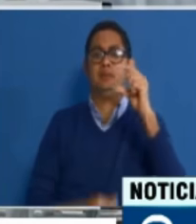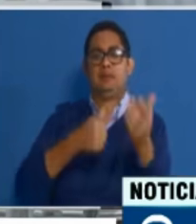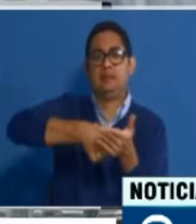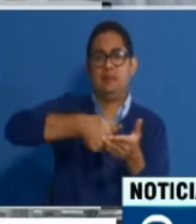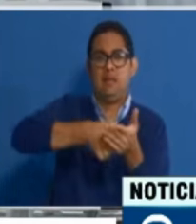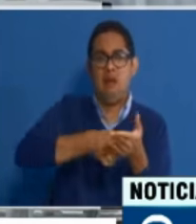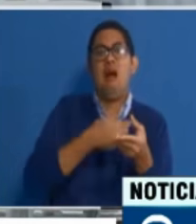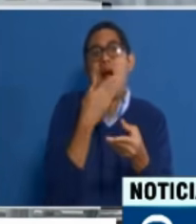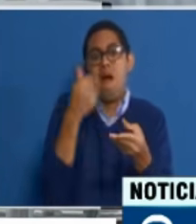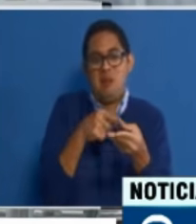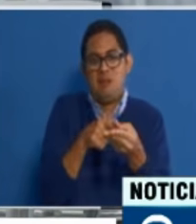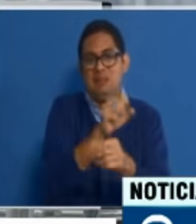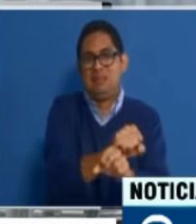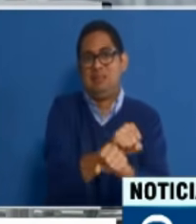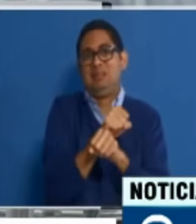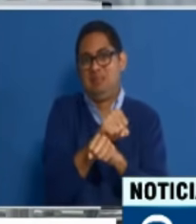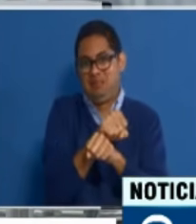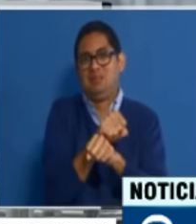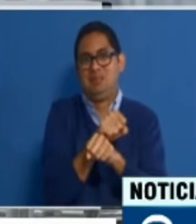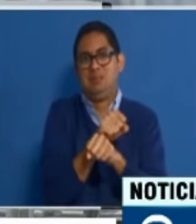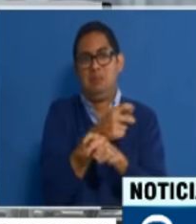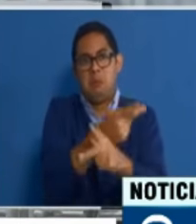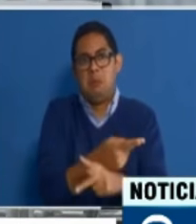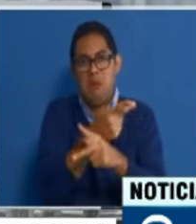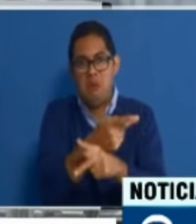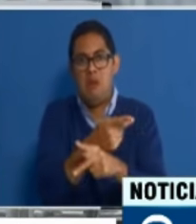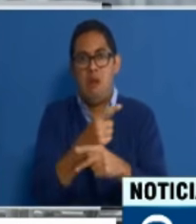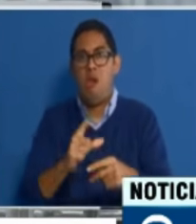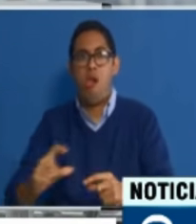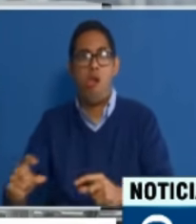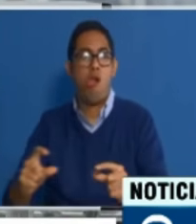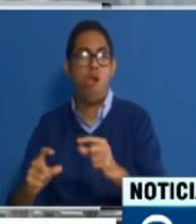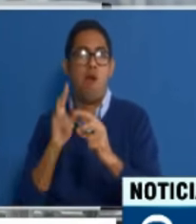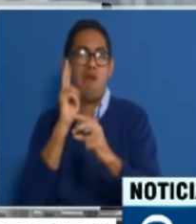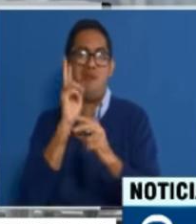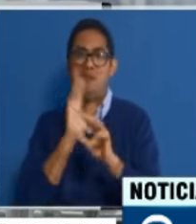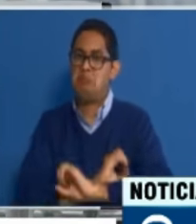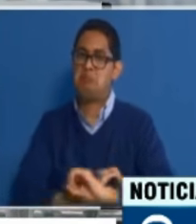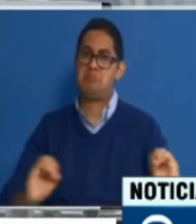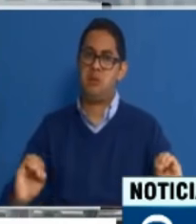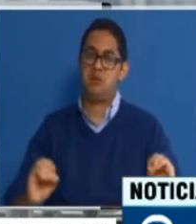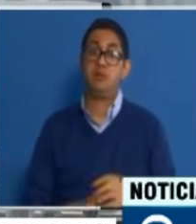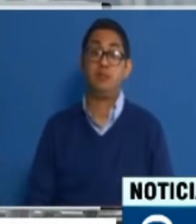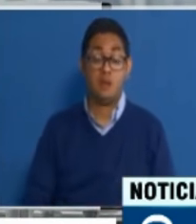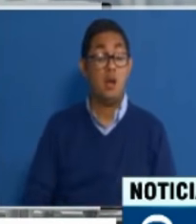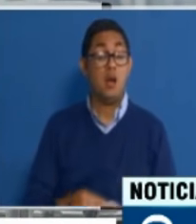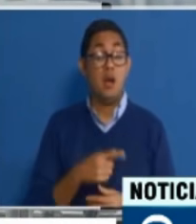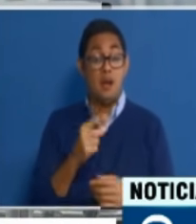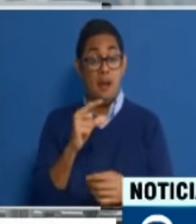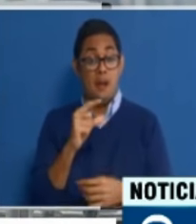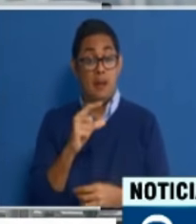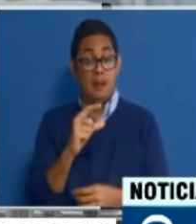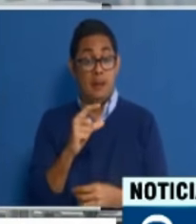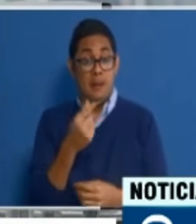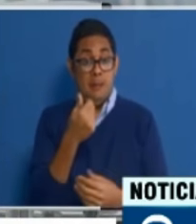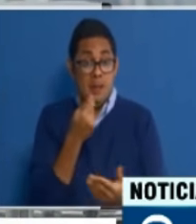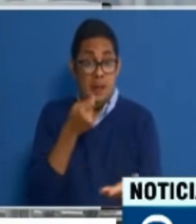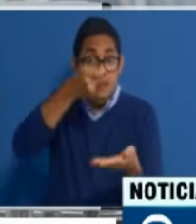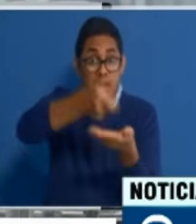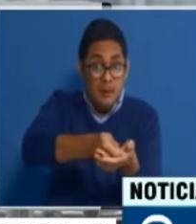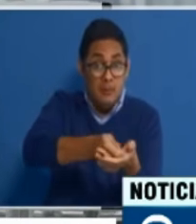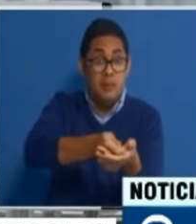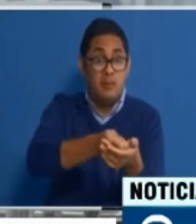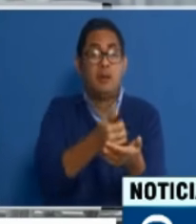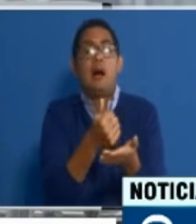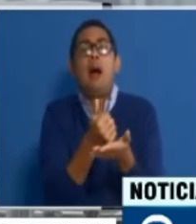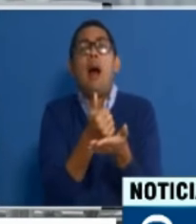ciudadanos. Esto representa un alivio mensual